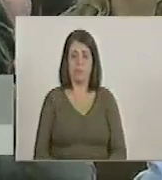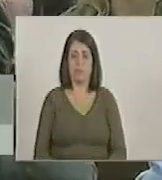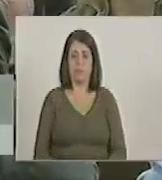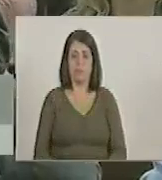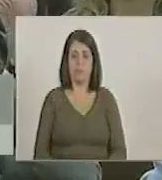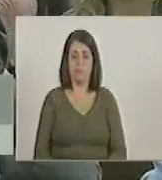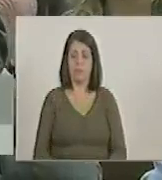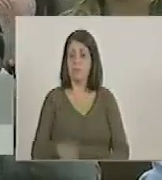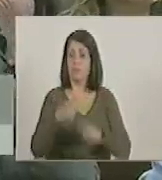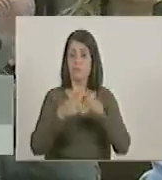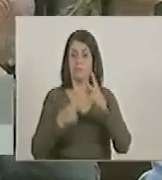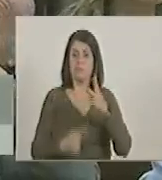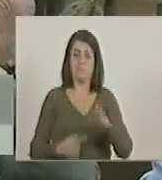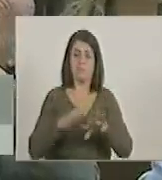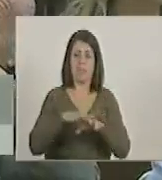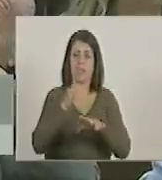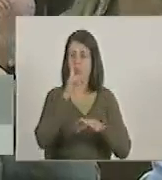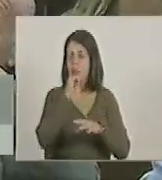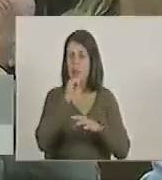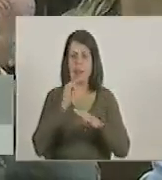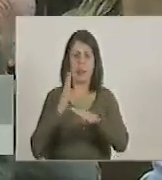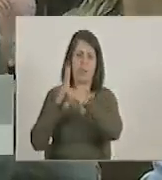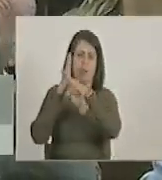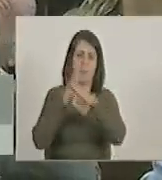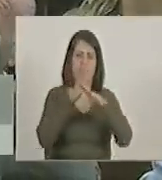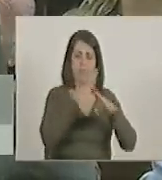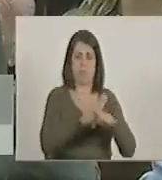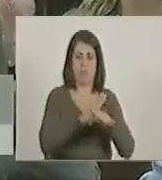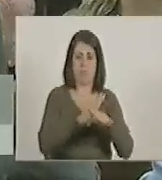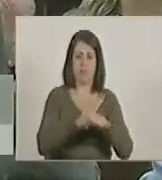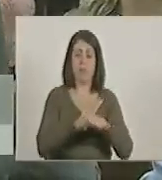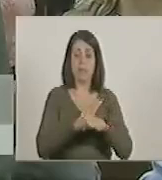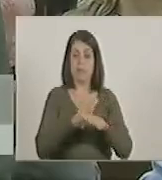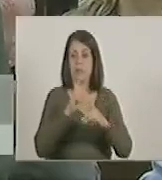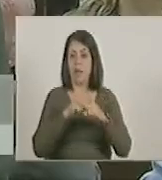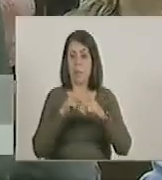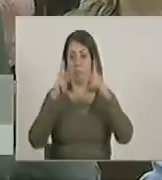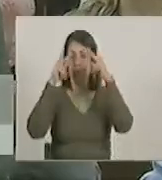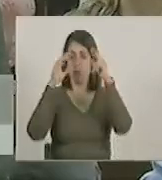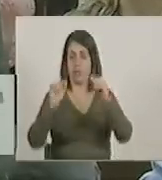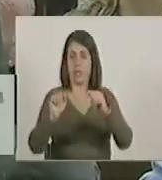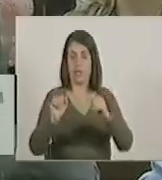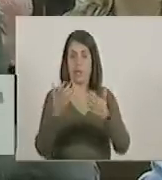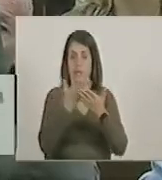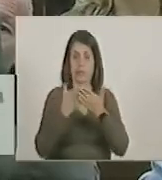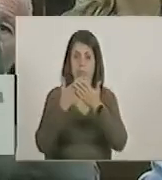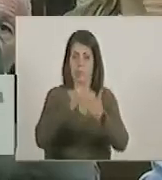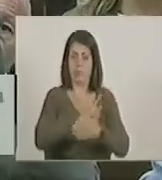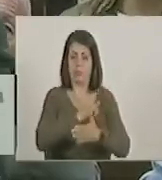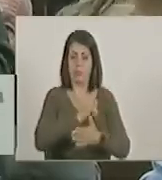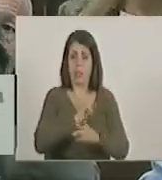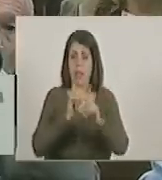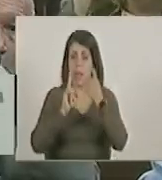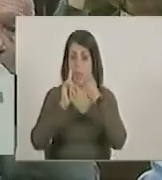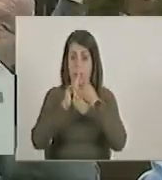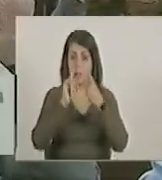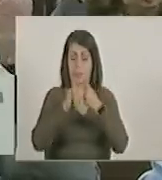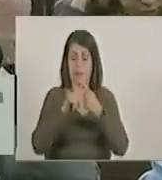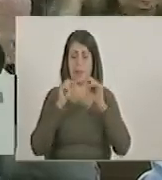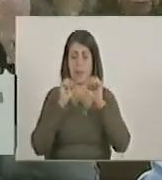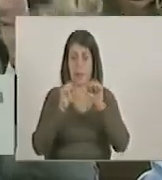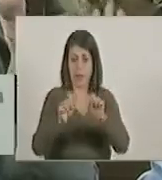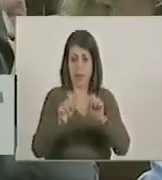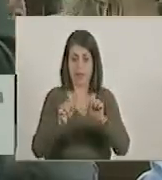de las que habla para que no existan limitantes. Esa es la primera observación, que